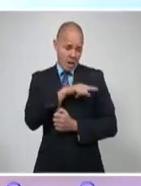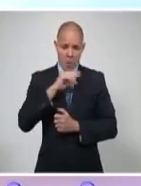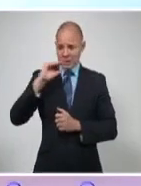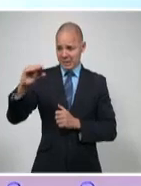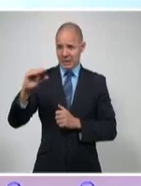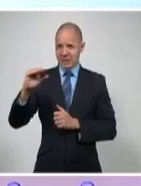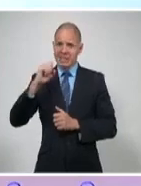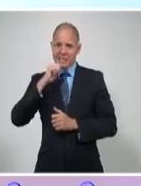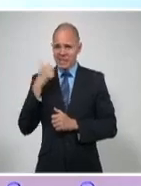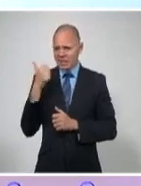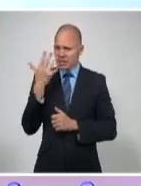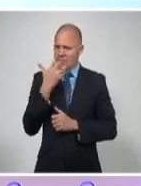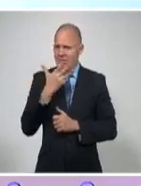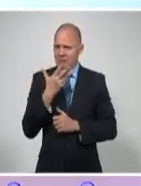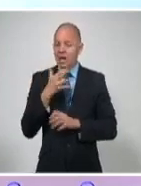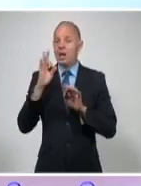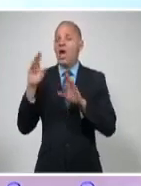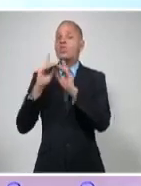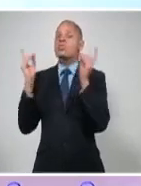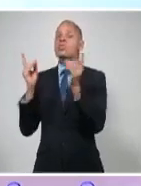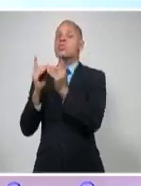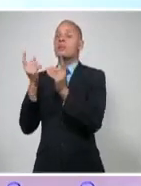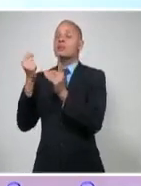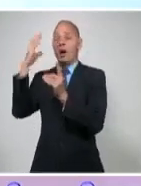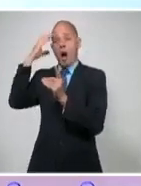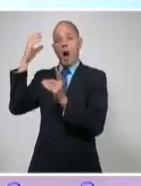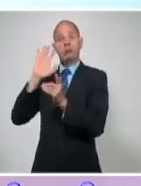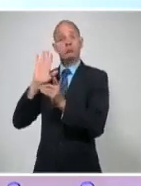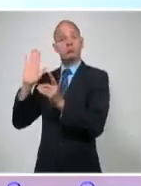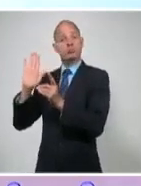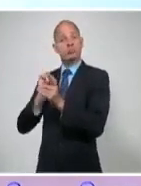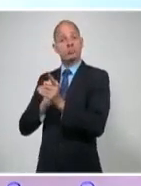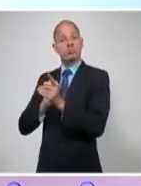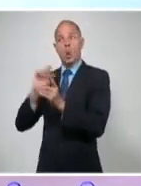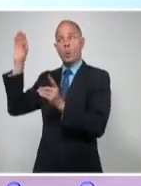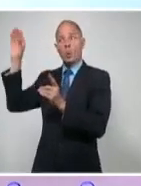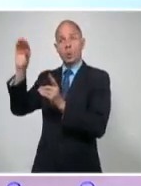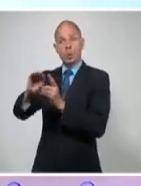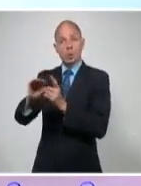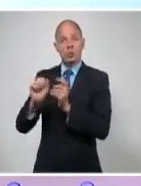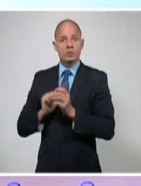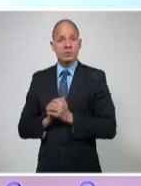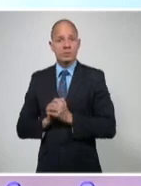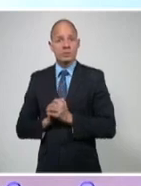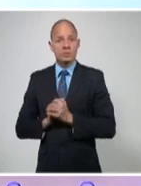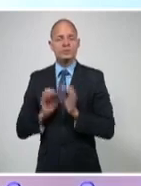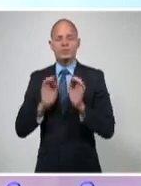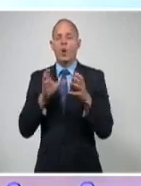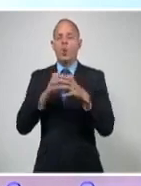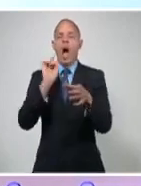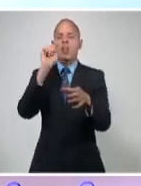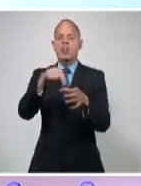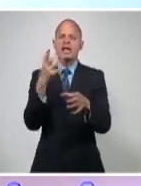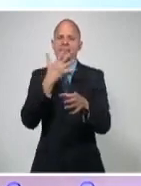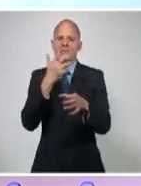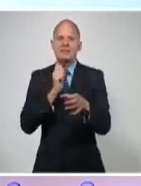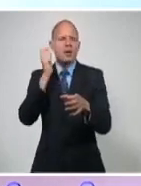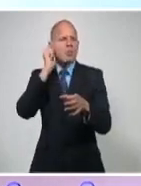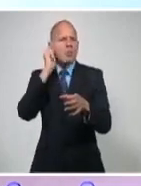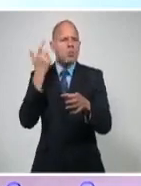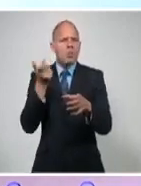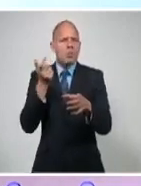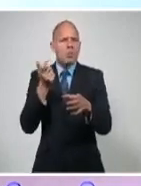nada más y nada menos que directamente del Departamento de Estado de los Estados Unidos. También en este grupo, Aminta de Cárdenas, ¿quién